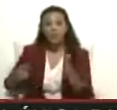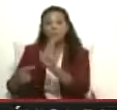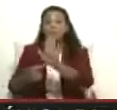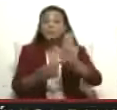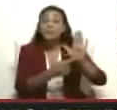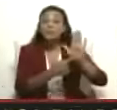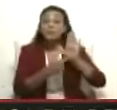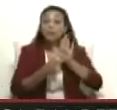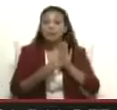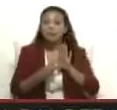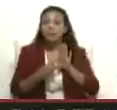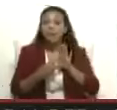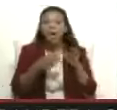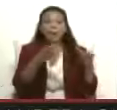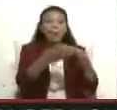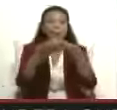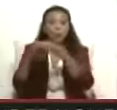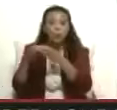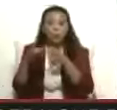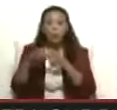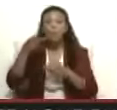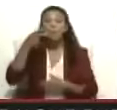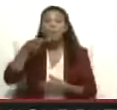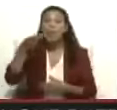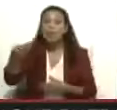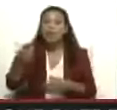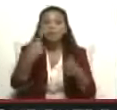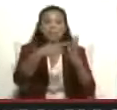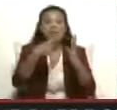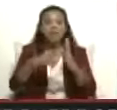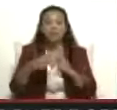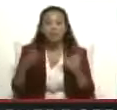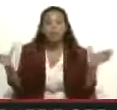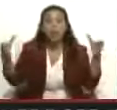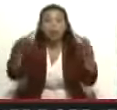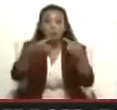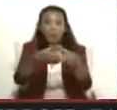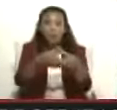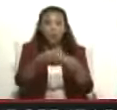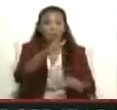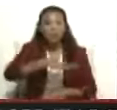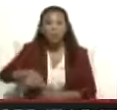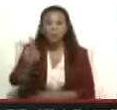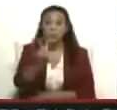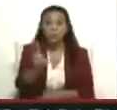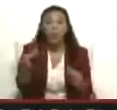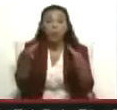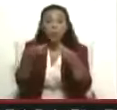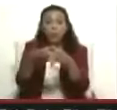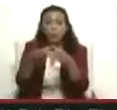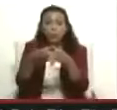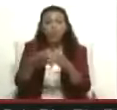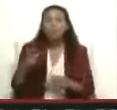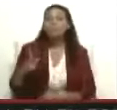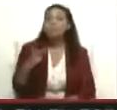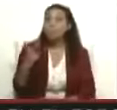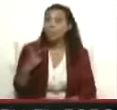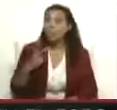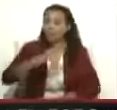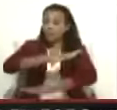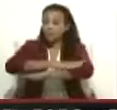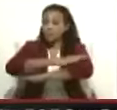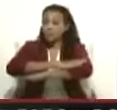representantes de los partidos políticos, de distintas organizaciones, cuerpo diplomático,